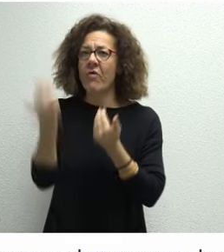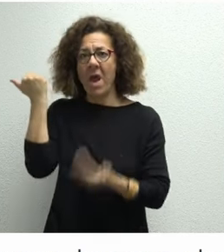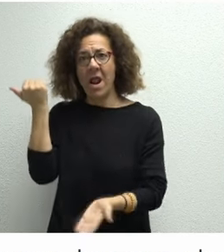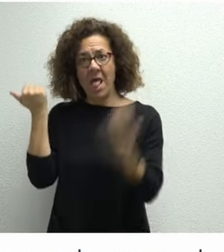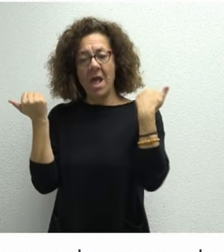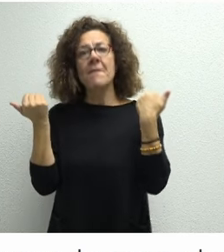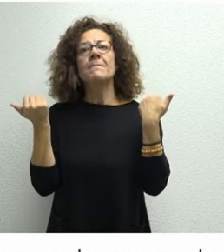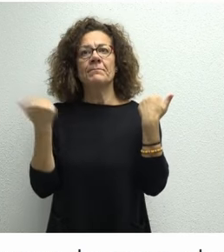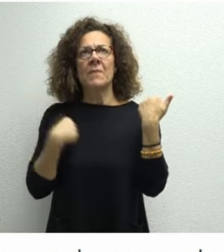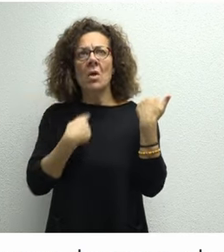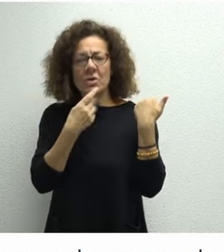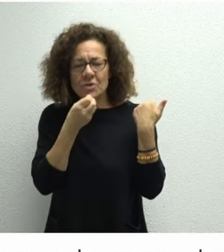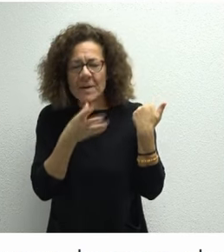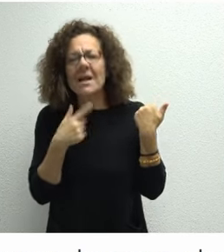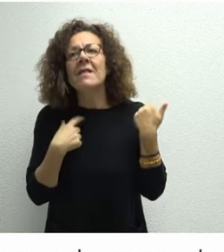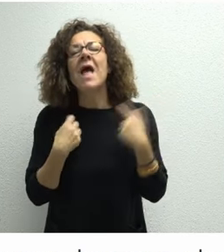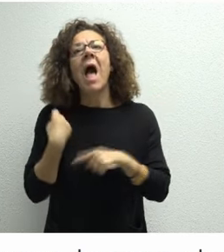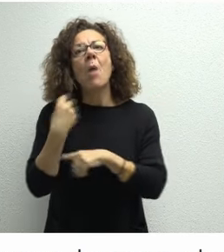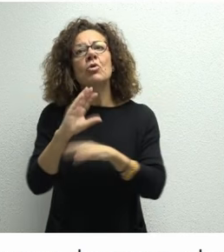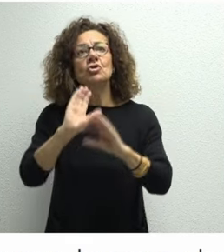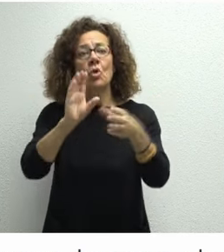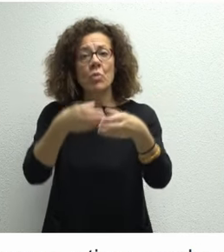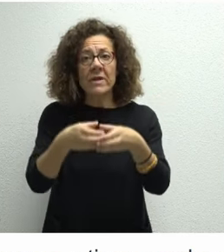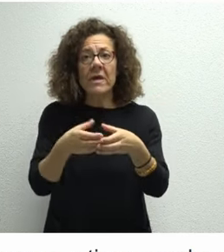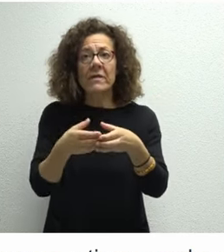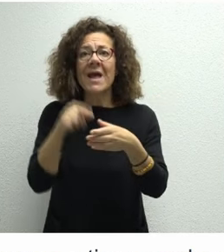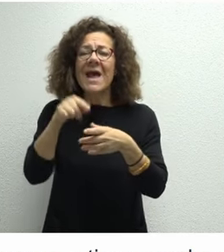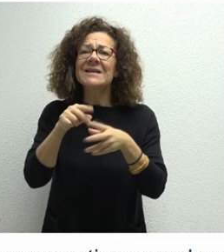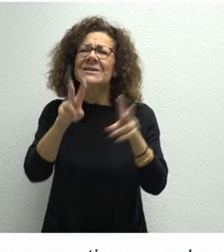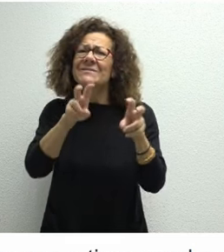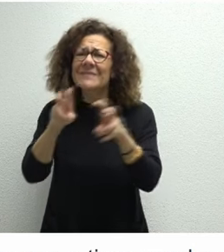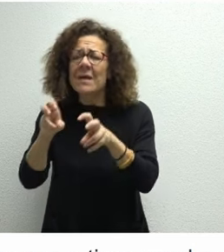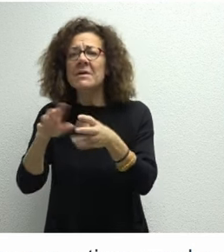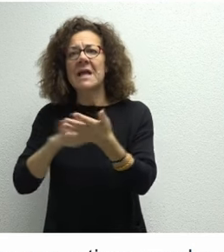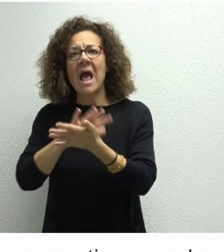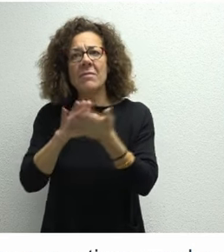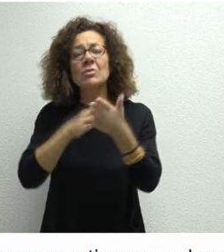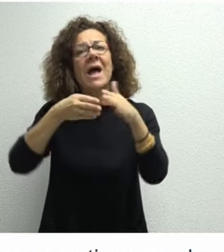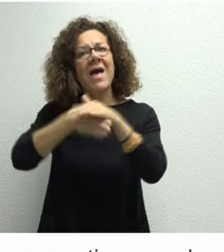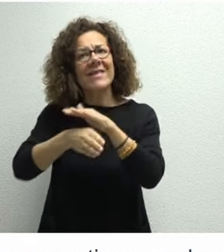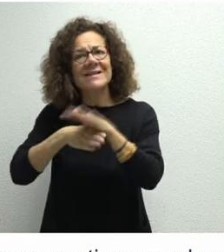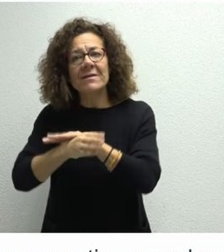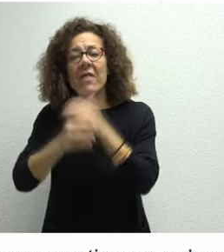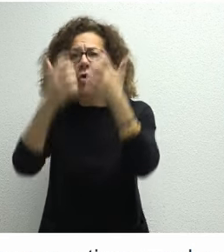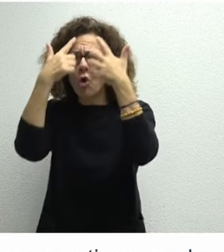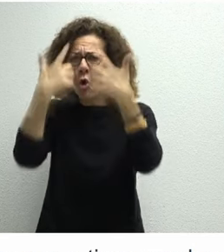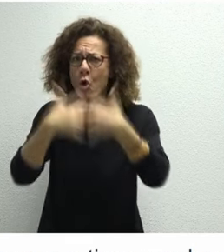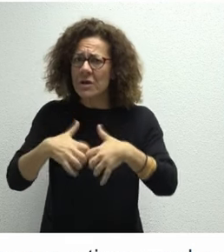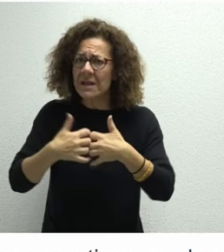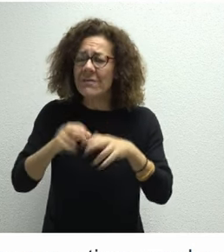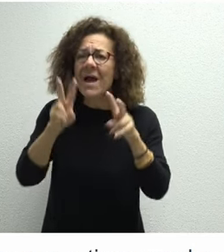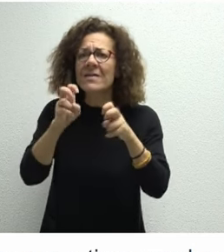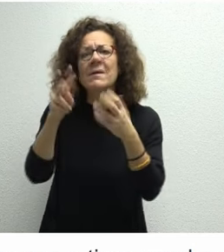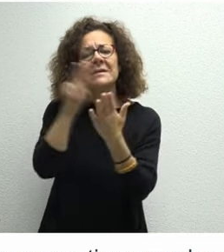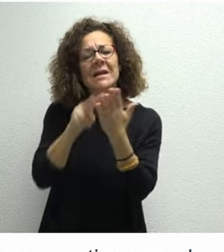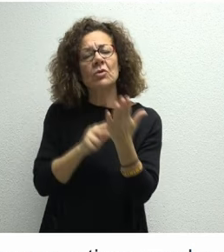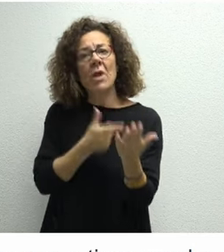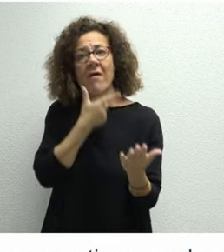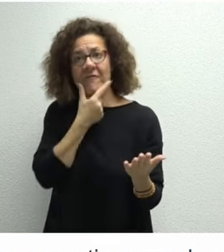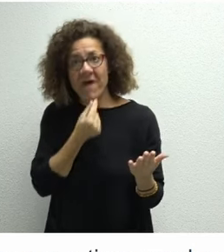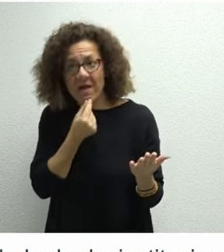eh de de apoyos en comunidad vale De todas estas cuestiones que hablamos de accesibilidad cognitiva de temas de lectura